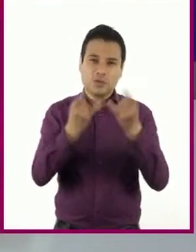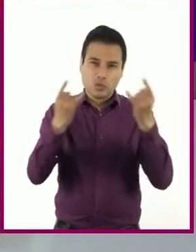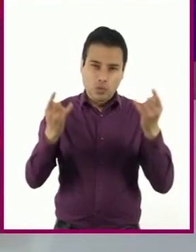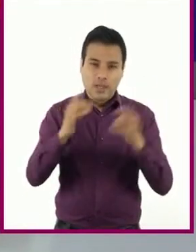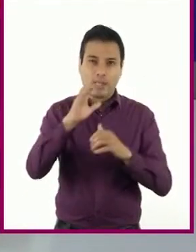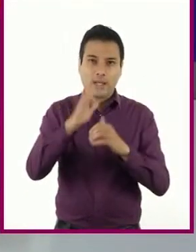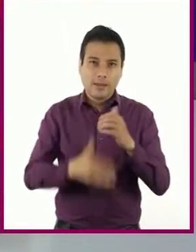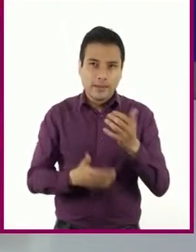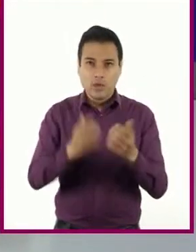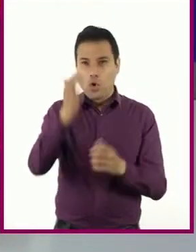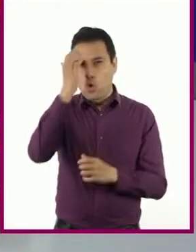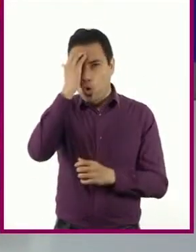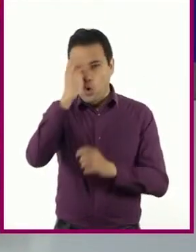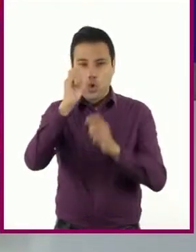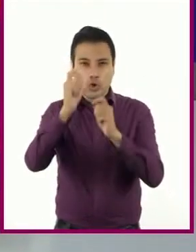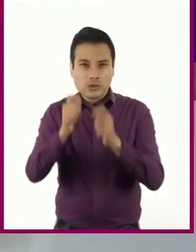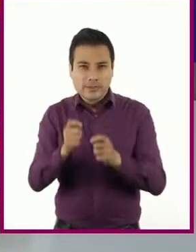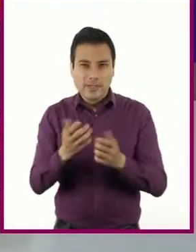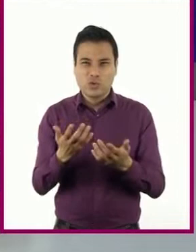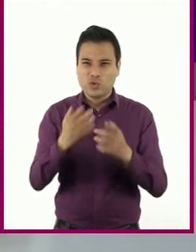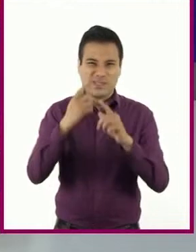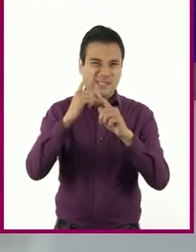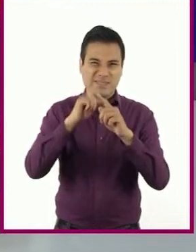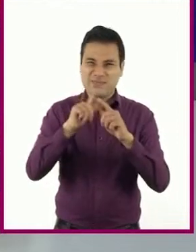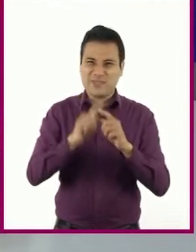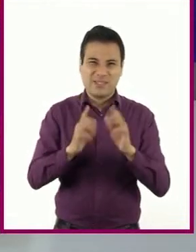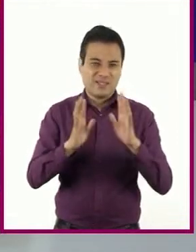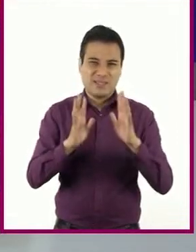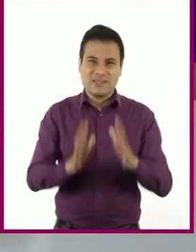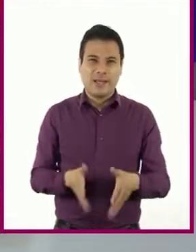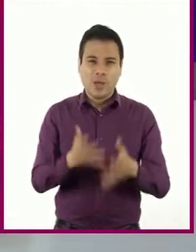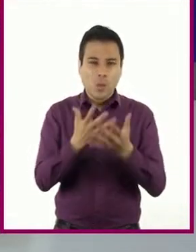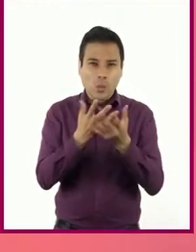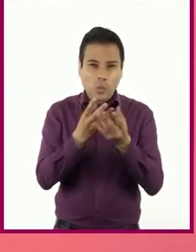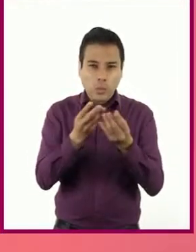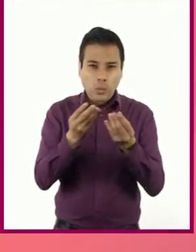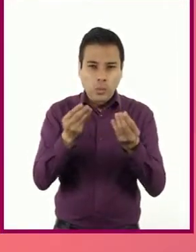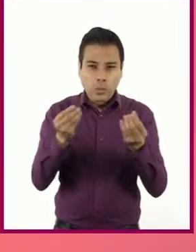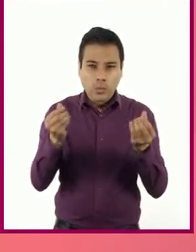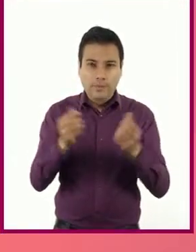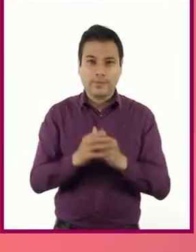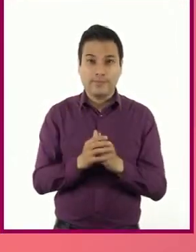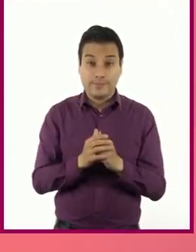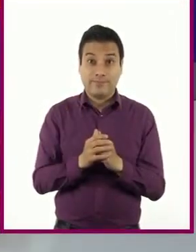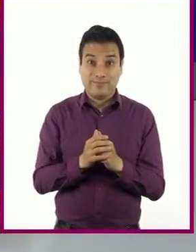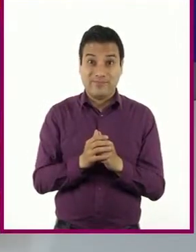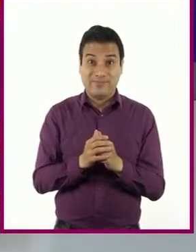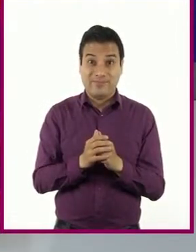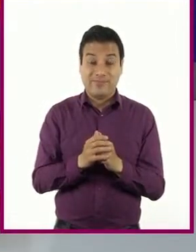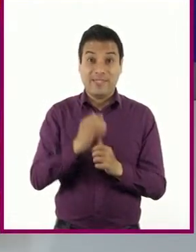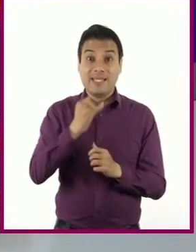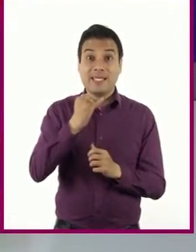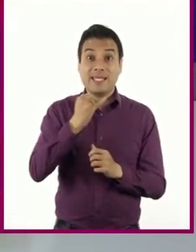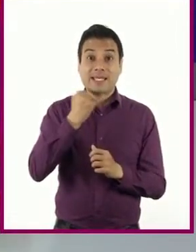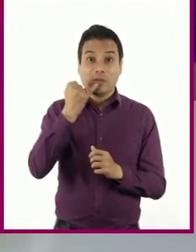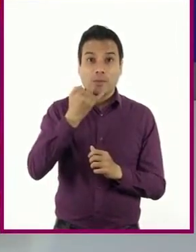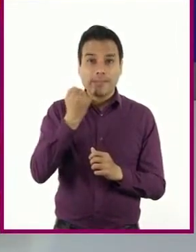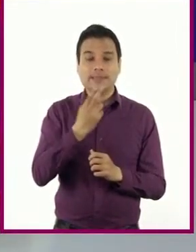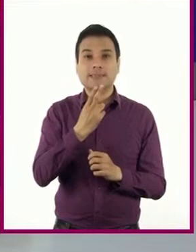el conocimiento, la pertenencia de quienes estuvieron antes que nosotros. La base de una lengua que no solo sirvió para comunicar,